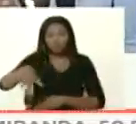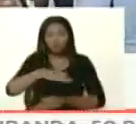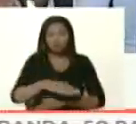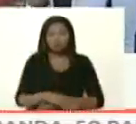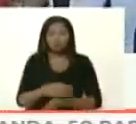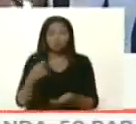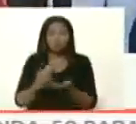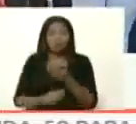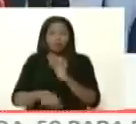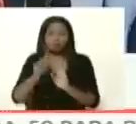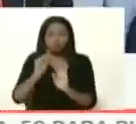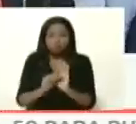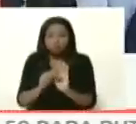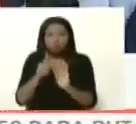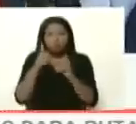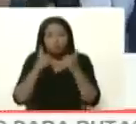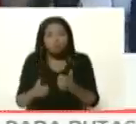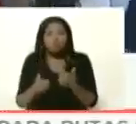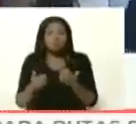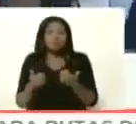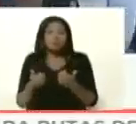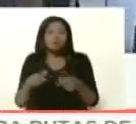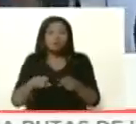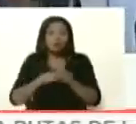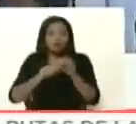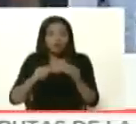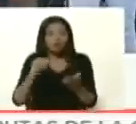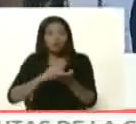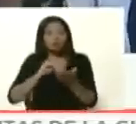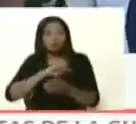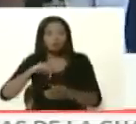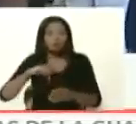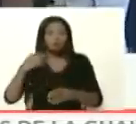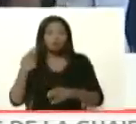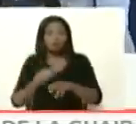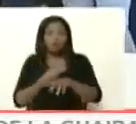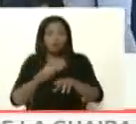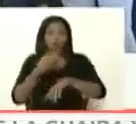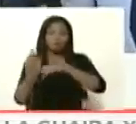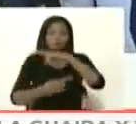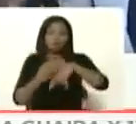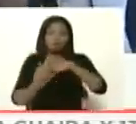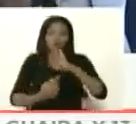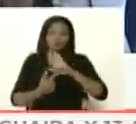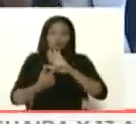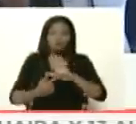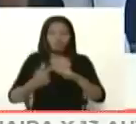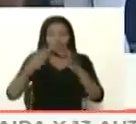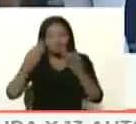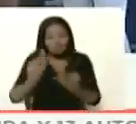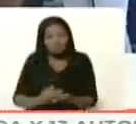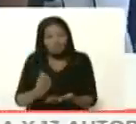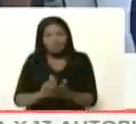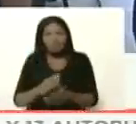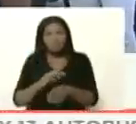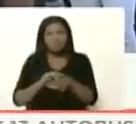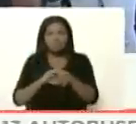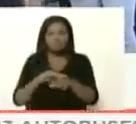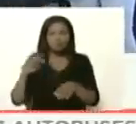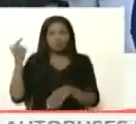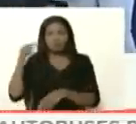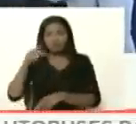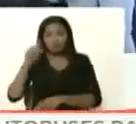precios justos como lo viene estableciendo nuestro gobierno revolucionario y nos viene estableciendo el Ministerio de Transporte